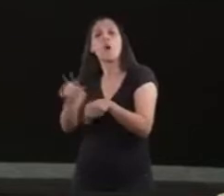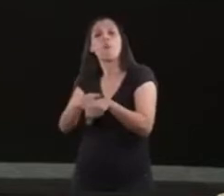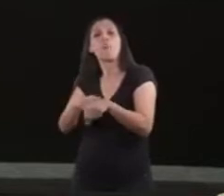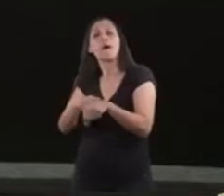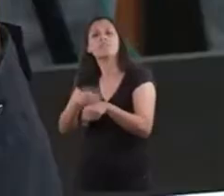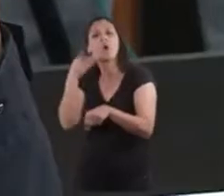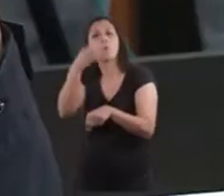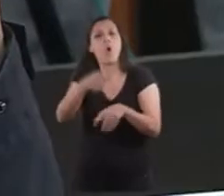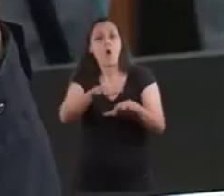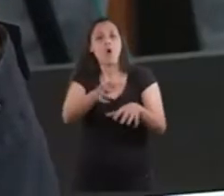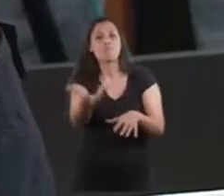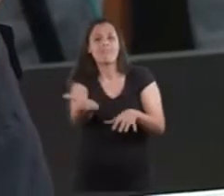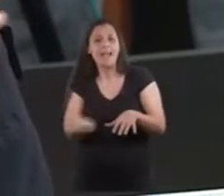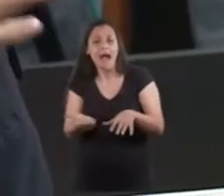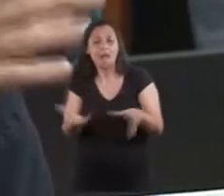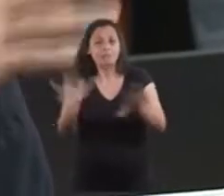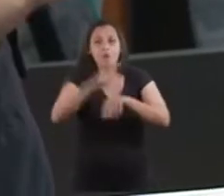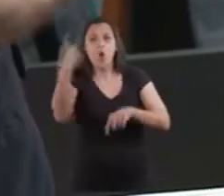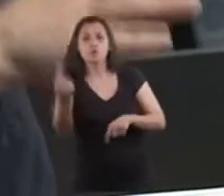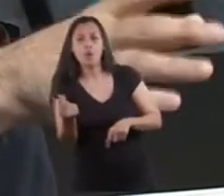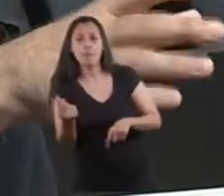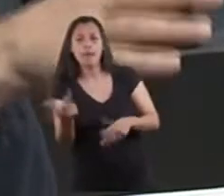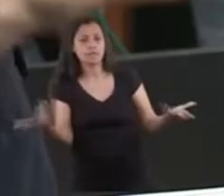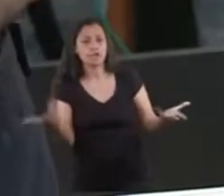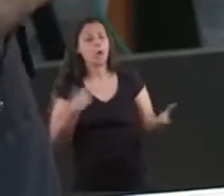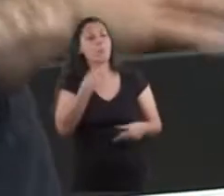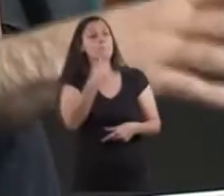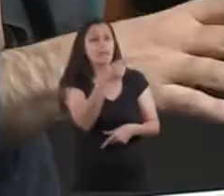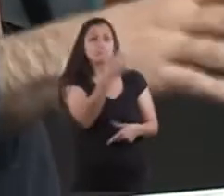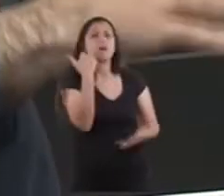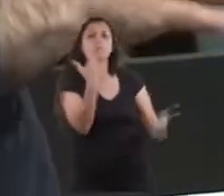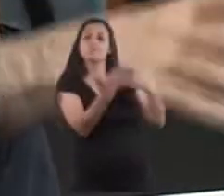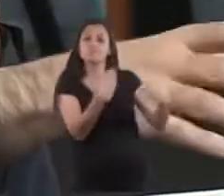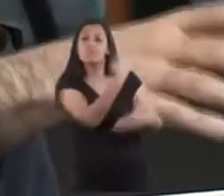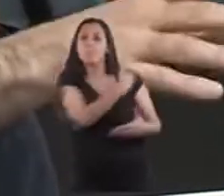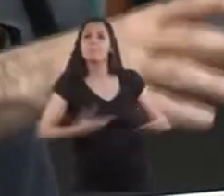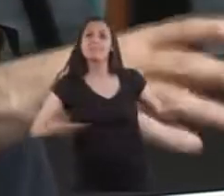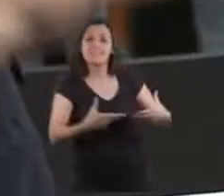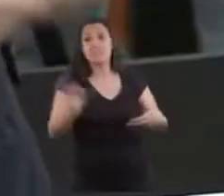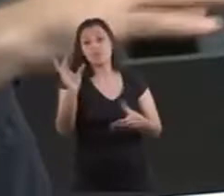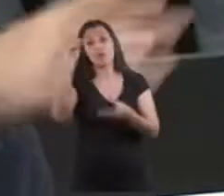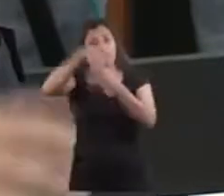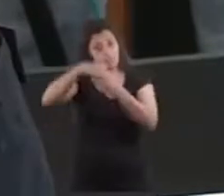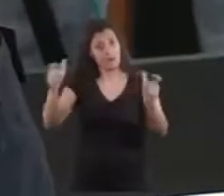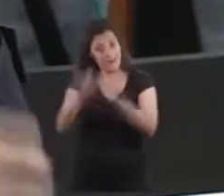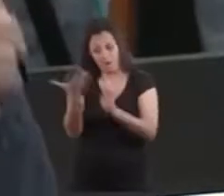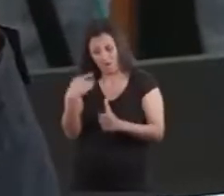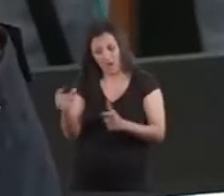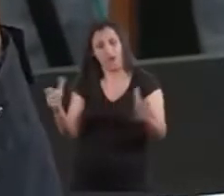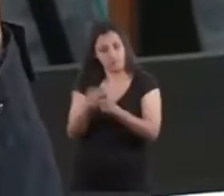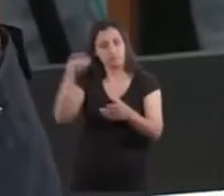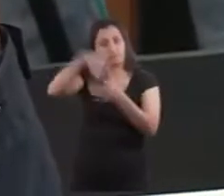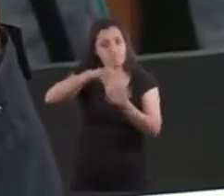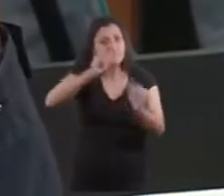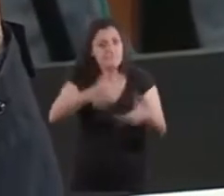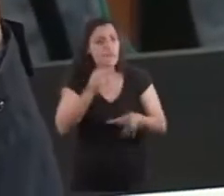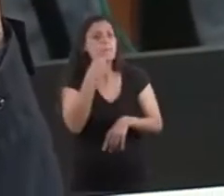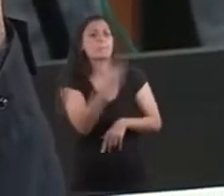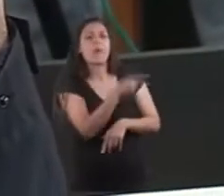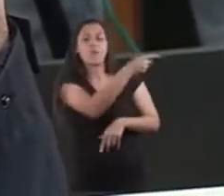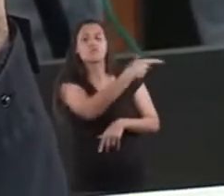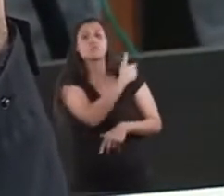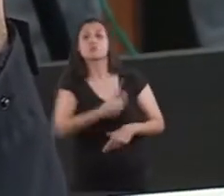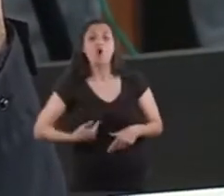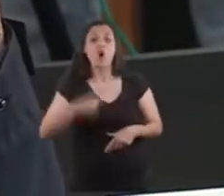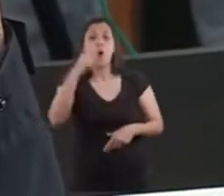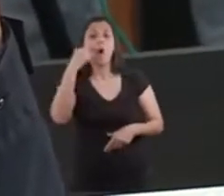pasa varios usted no sé si hablo con el presidente si estuvo en la reunión de ahora o si tocó este tema parte él habló de la